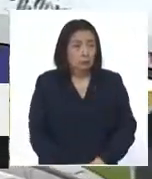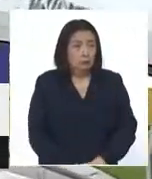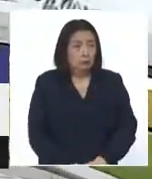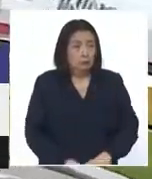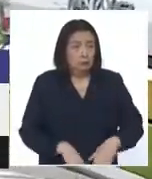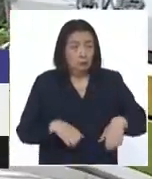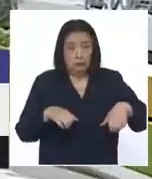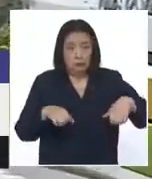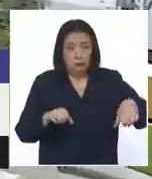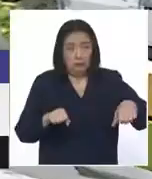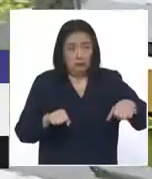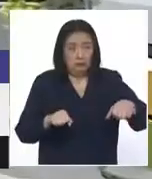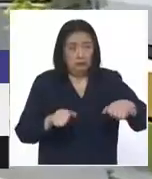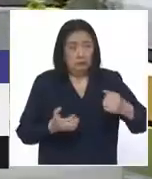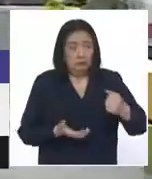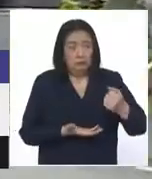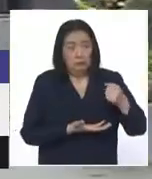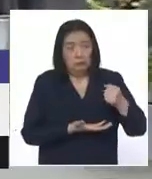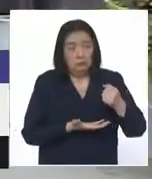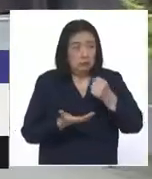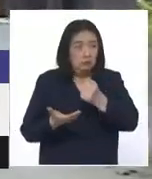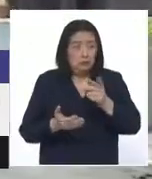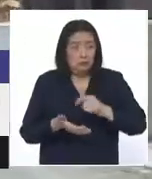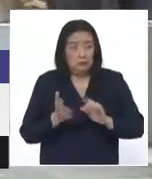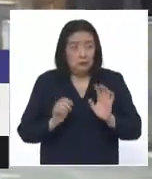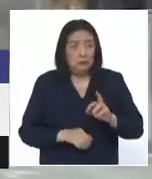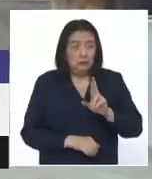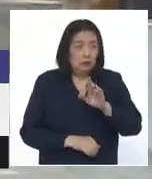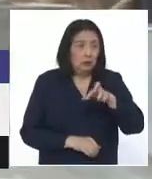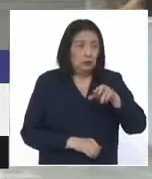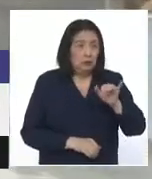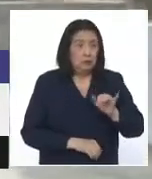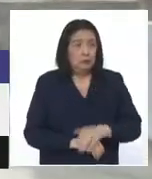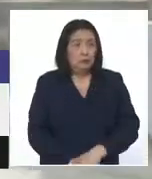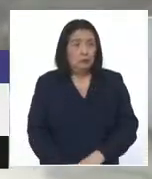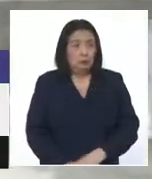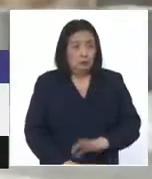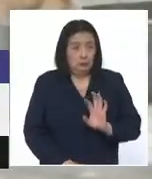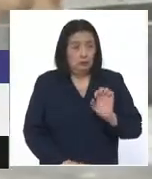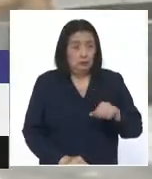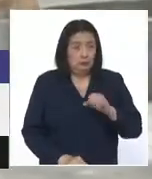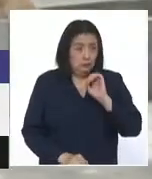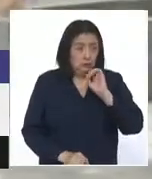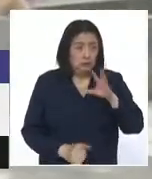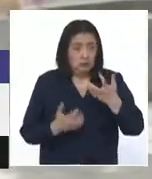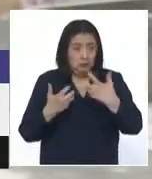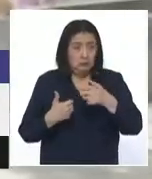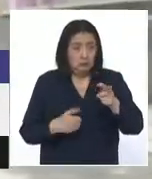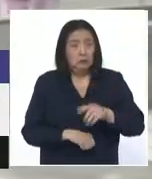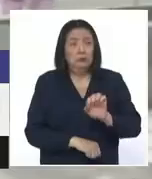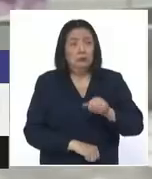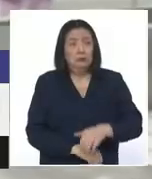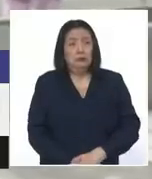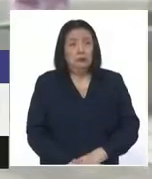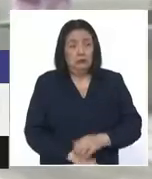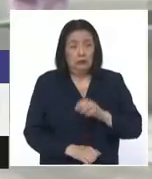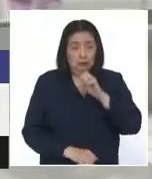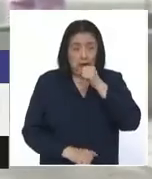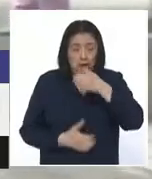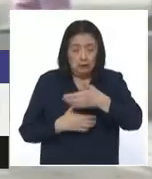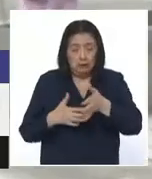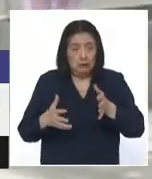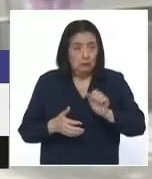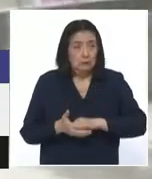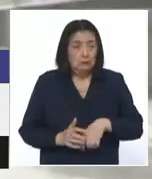una caja de delivery, con una caja Rappi, sí, voy a decir esta empresa, con una caja naranja, pasó por